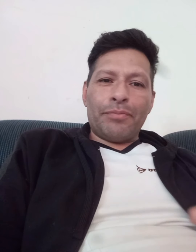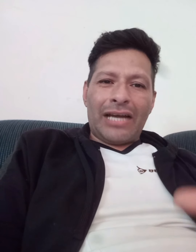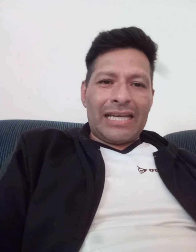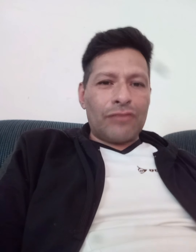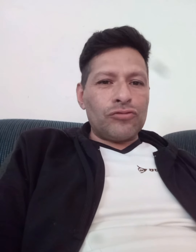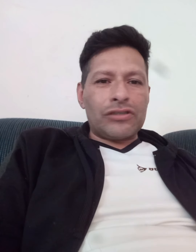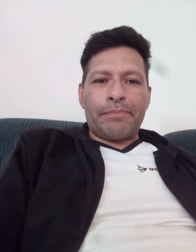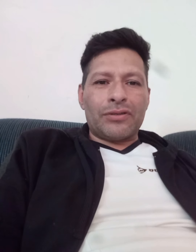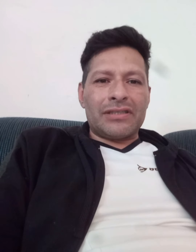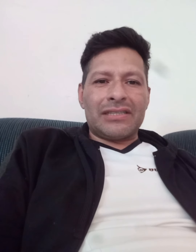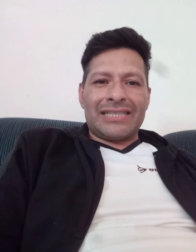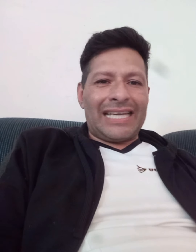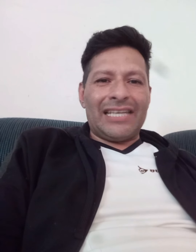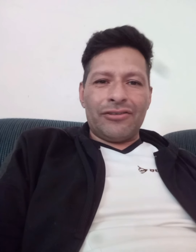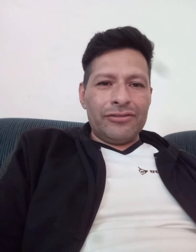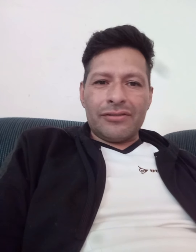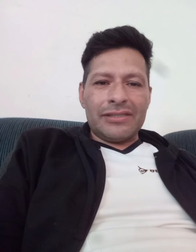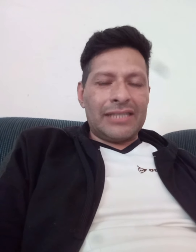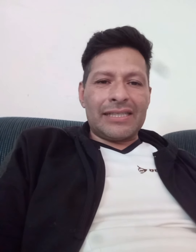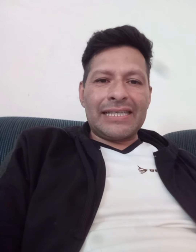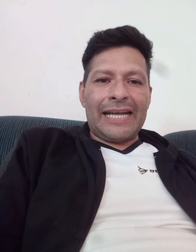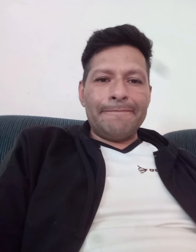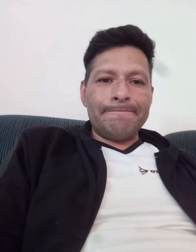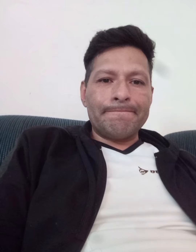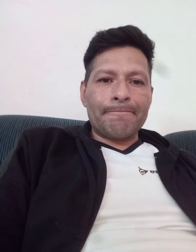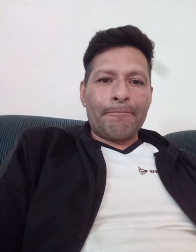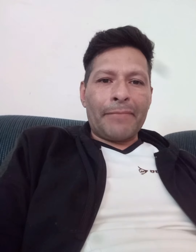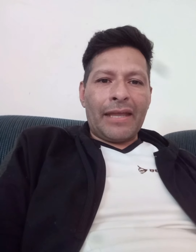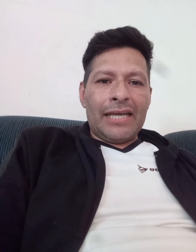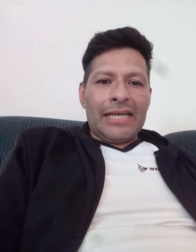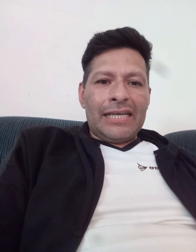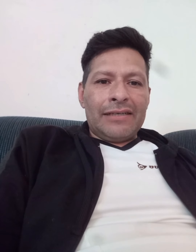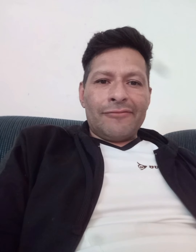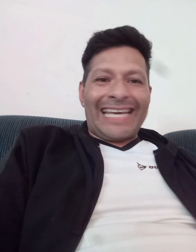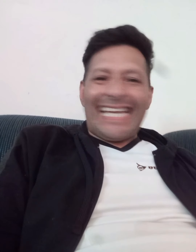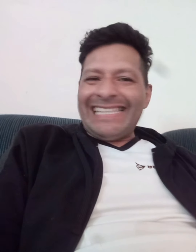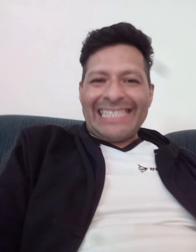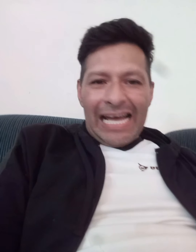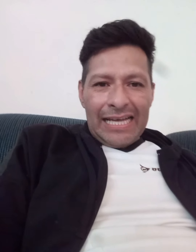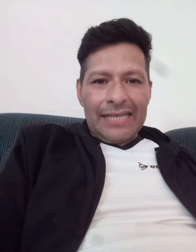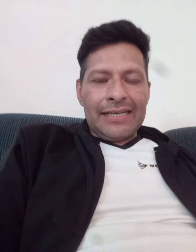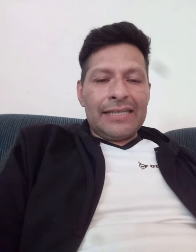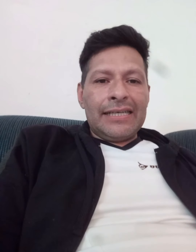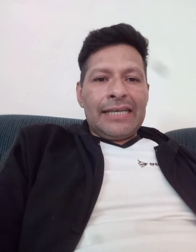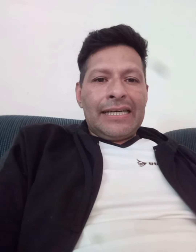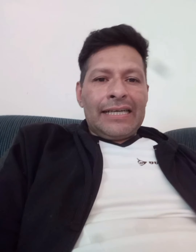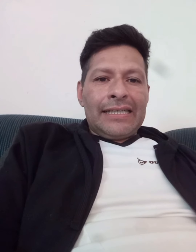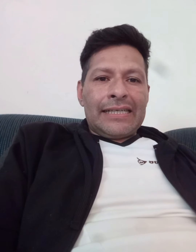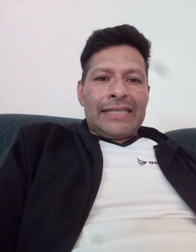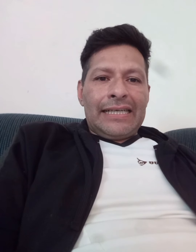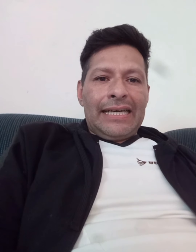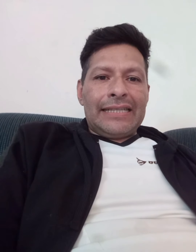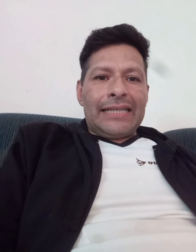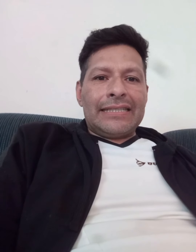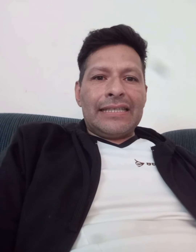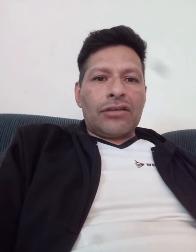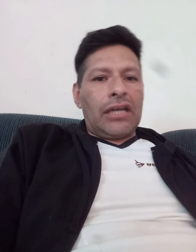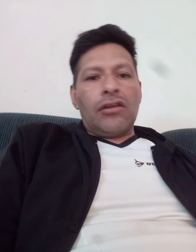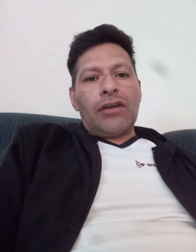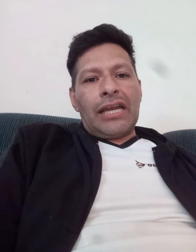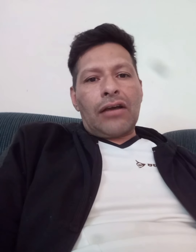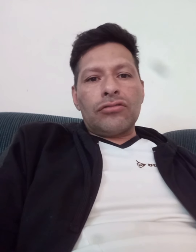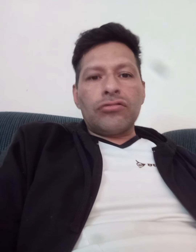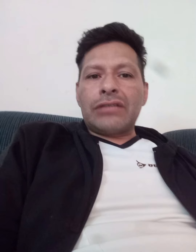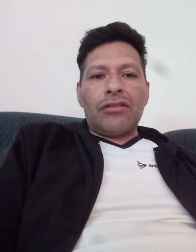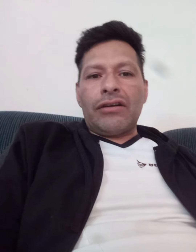hay por ahí algunos reporterillos de tercera o de quinta que andan diciendo que